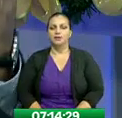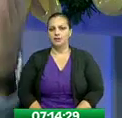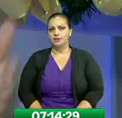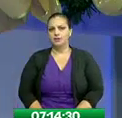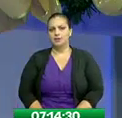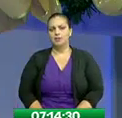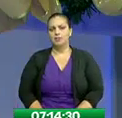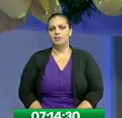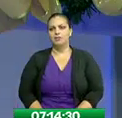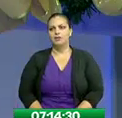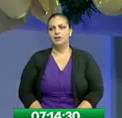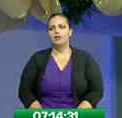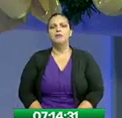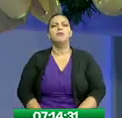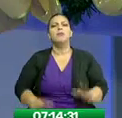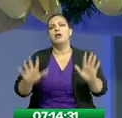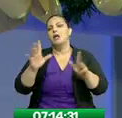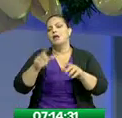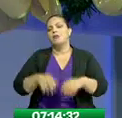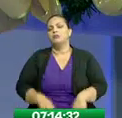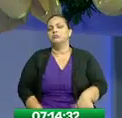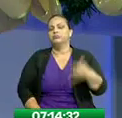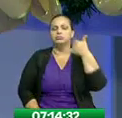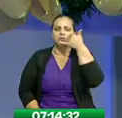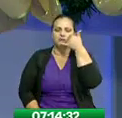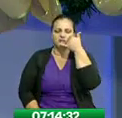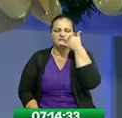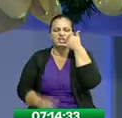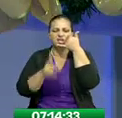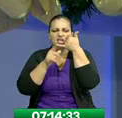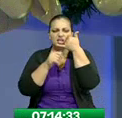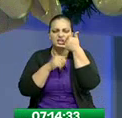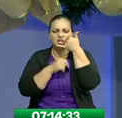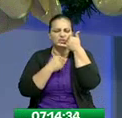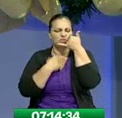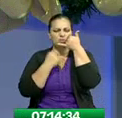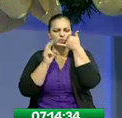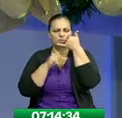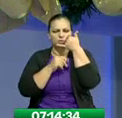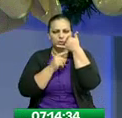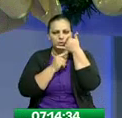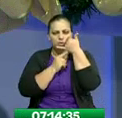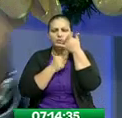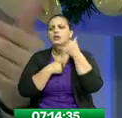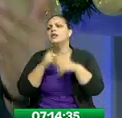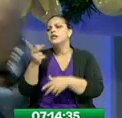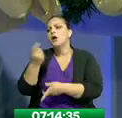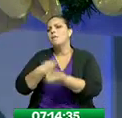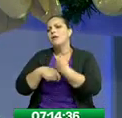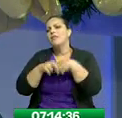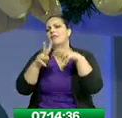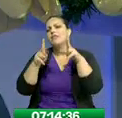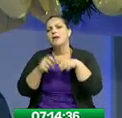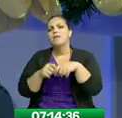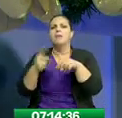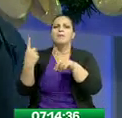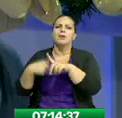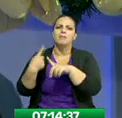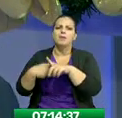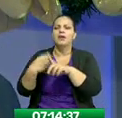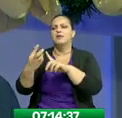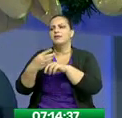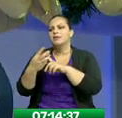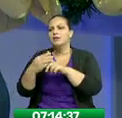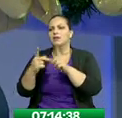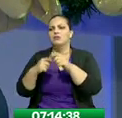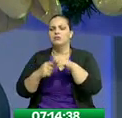llamadas telefónicas vendiendo información, vendiendo planes, vendiendo salud, vendiendo comunicación. Tendrán que respetar que yo autorice